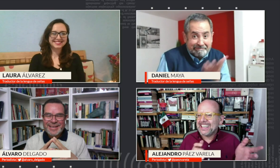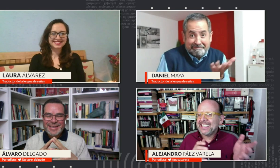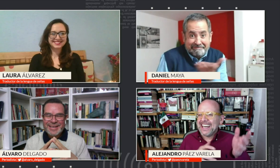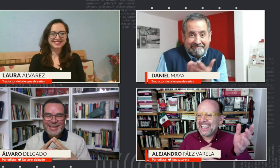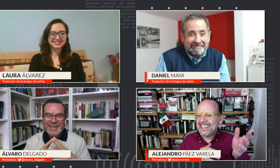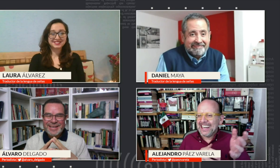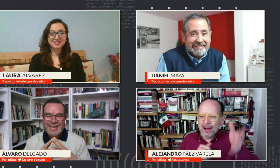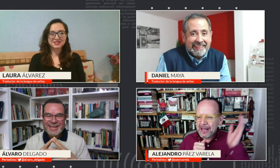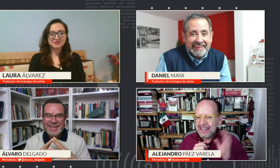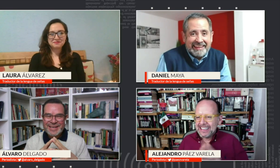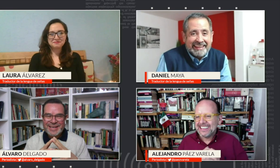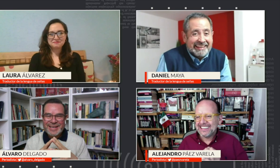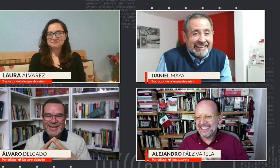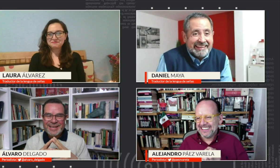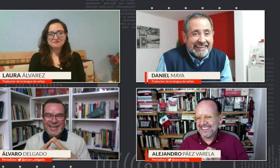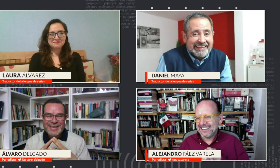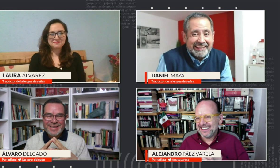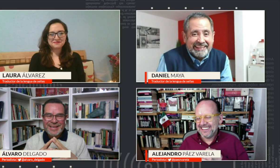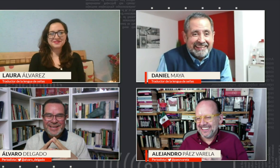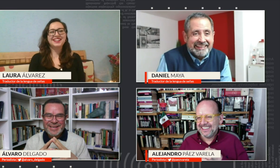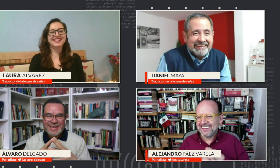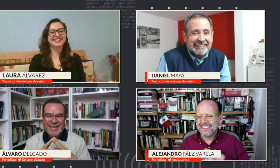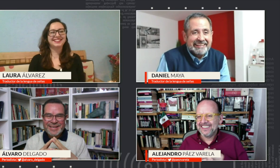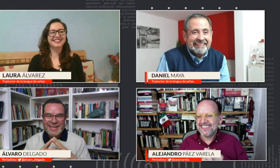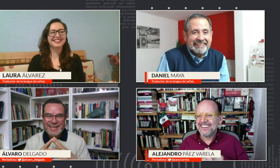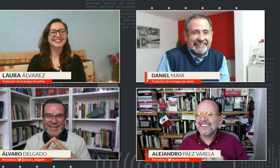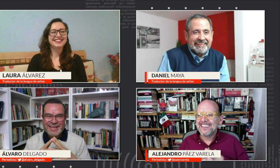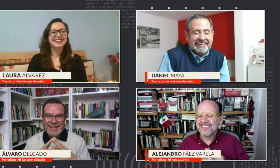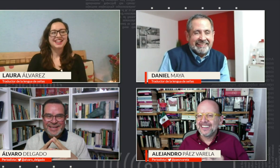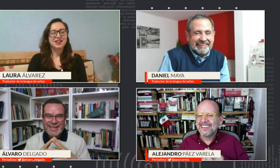Si quieren, Laura.